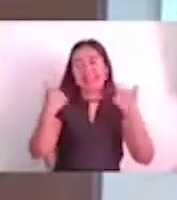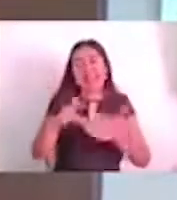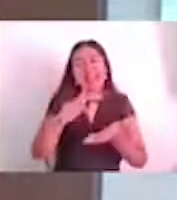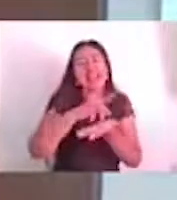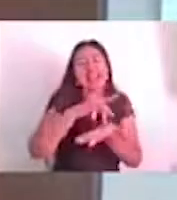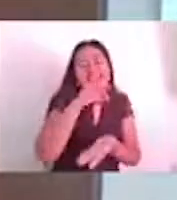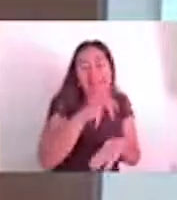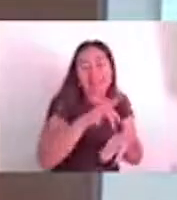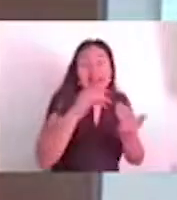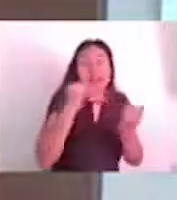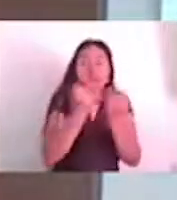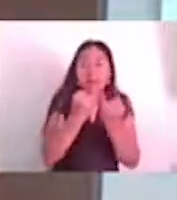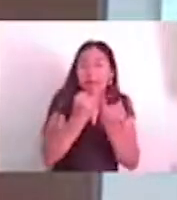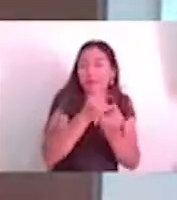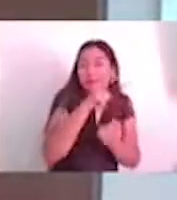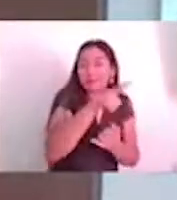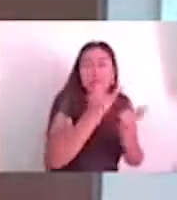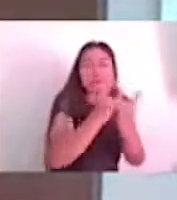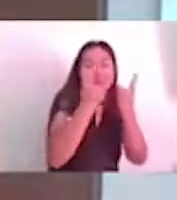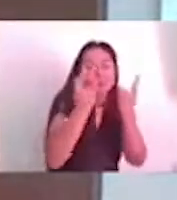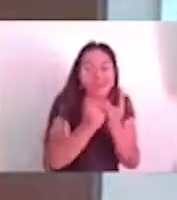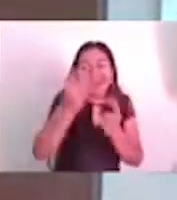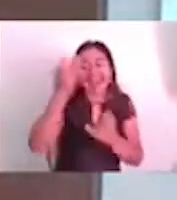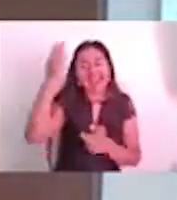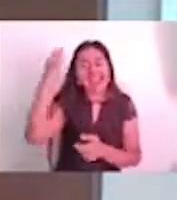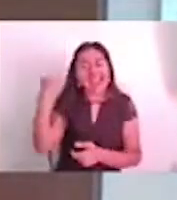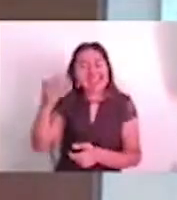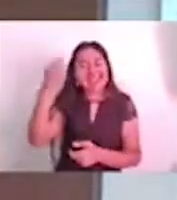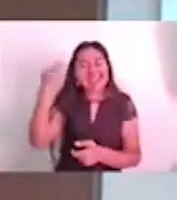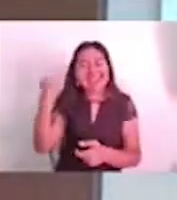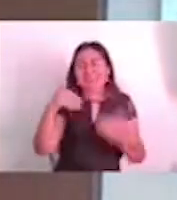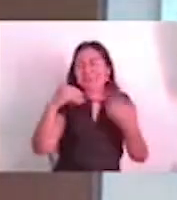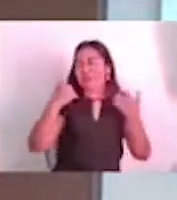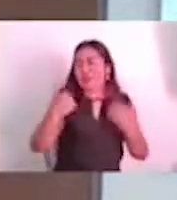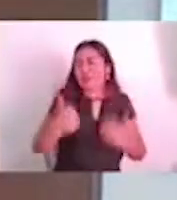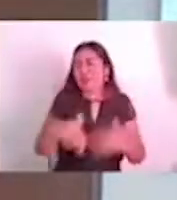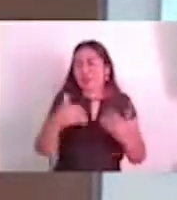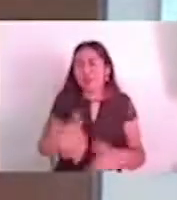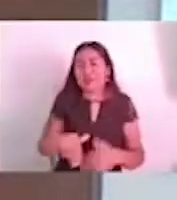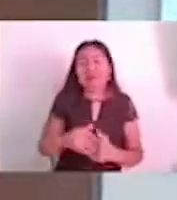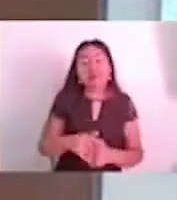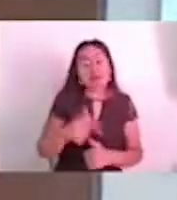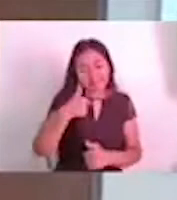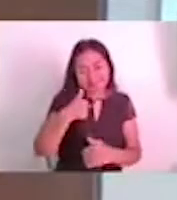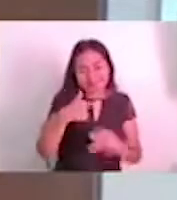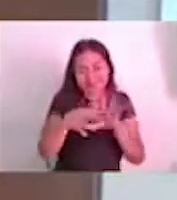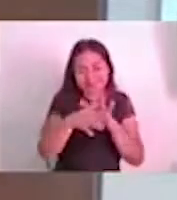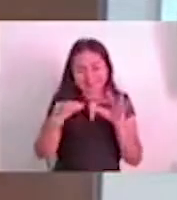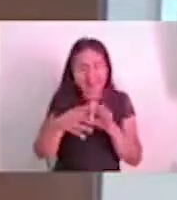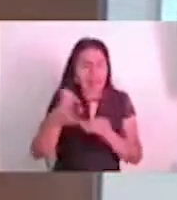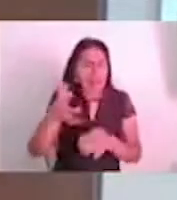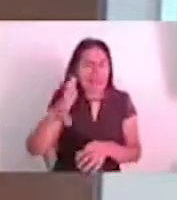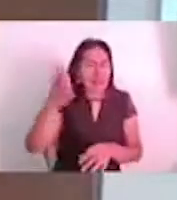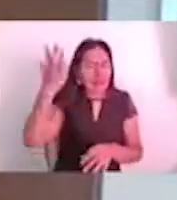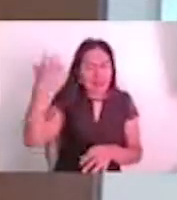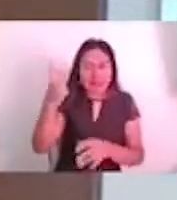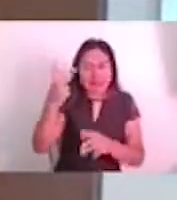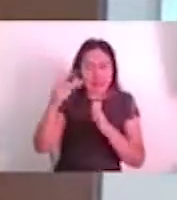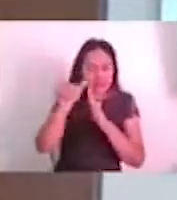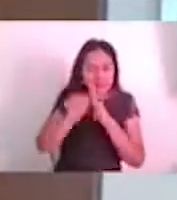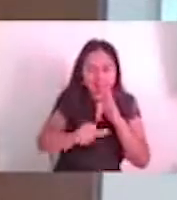todas las anécdotas que son verdaderamente sensacionales. Les cuento que hace unos 2 meses tuve recorrido con él en